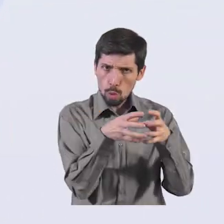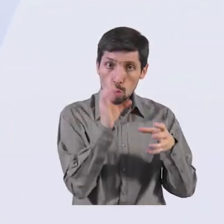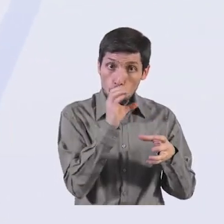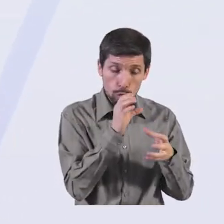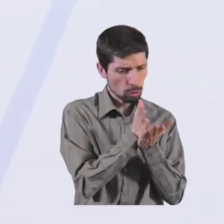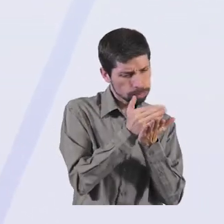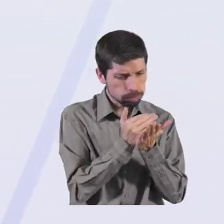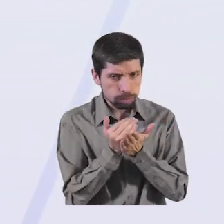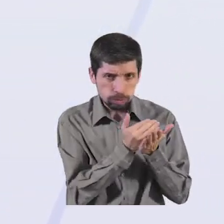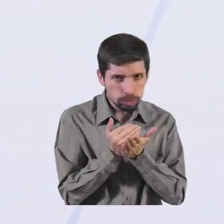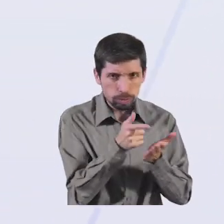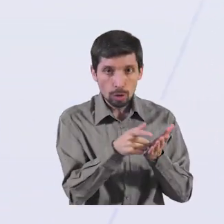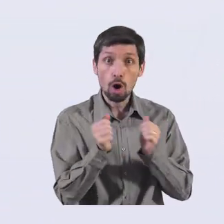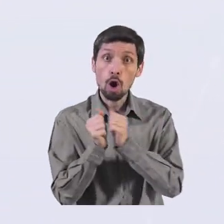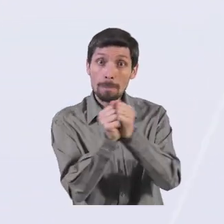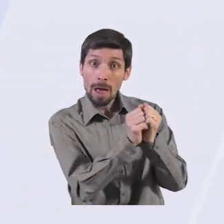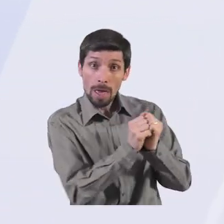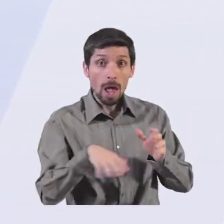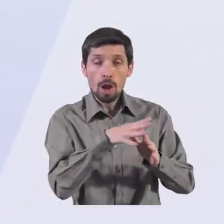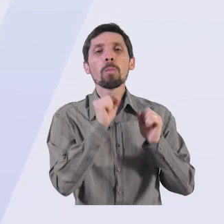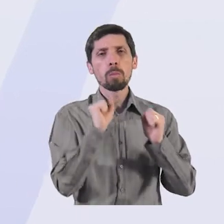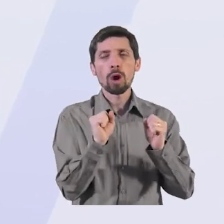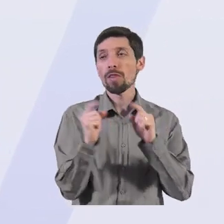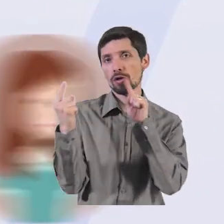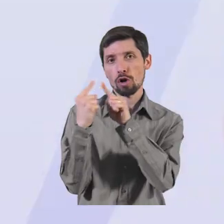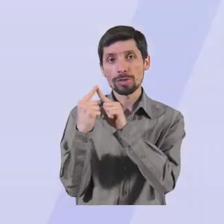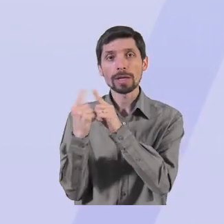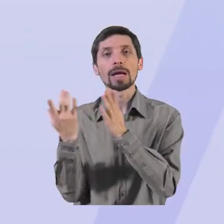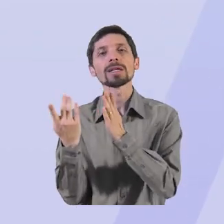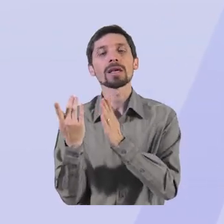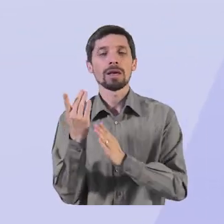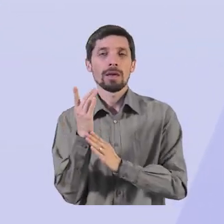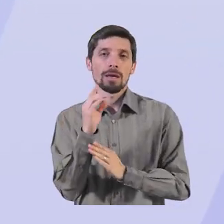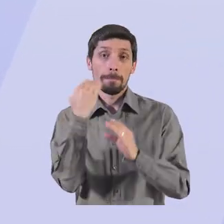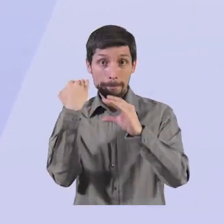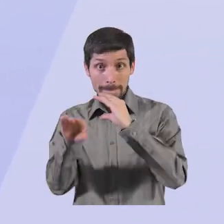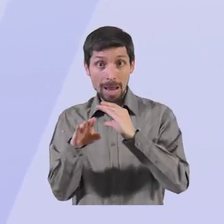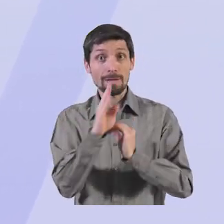Organízate con tu curso o grupo de compañeros y contáctanos a nuestro correo